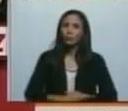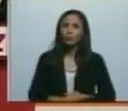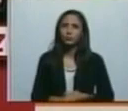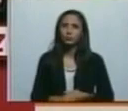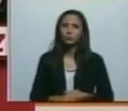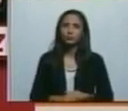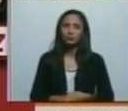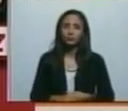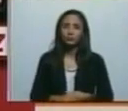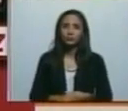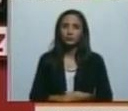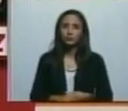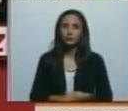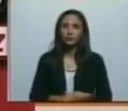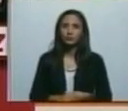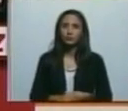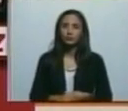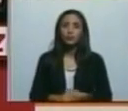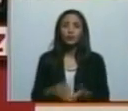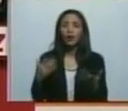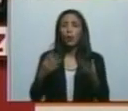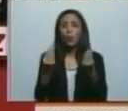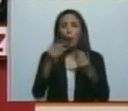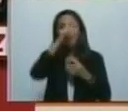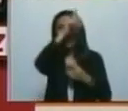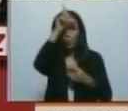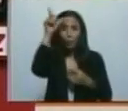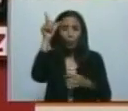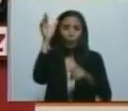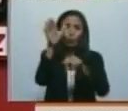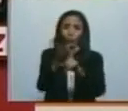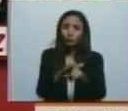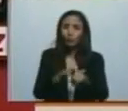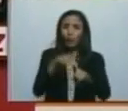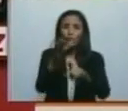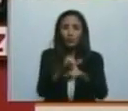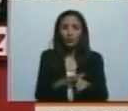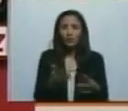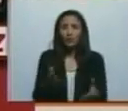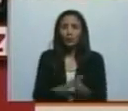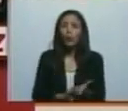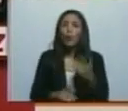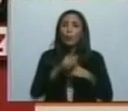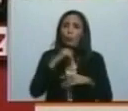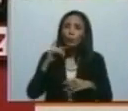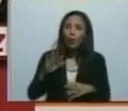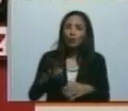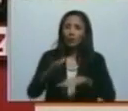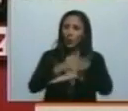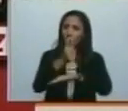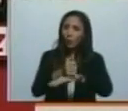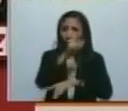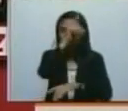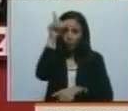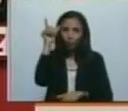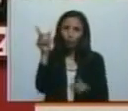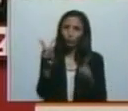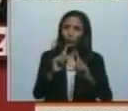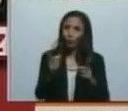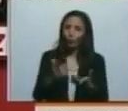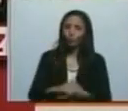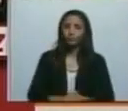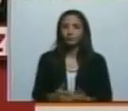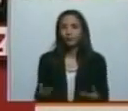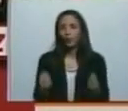Bolívar, Leopoldo López es víctima de 103 personas que murieron. Qué cosa, ¿verdad? Qué